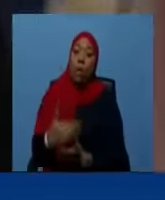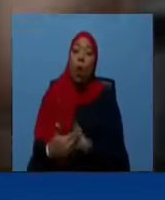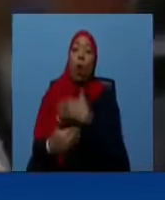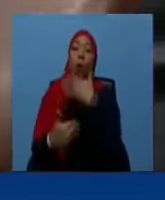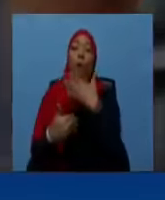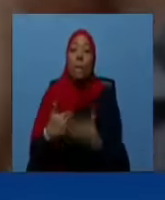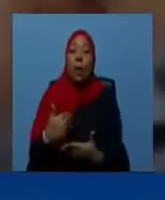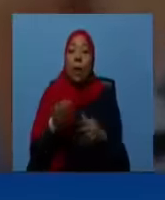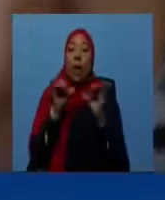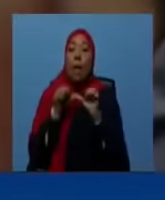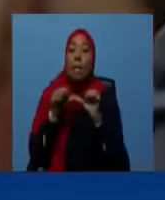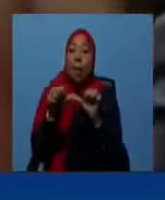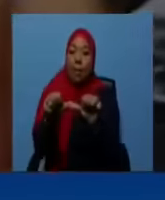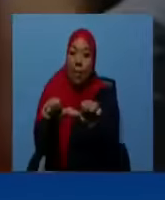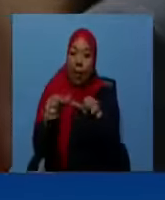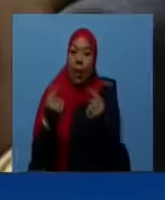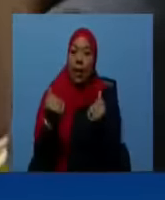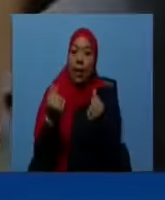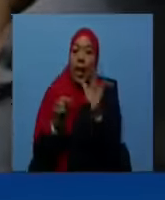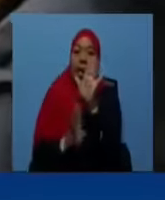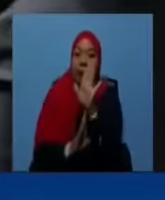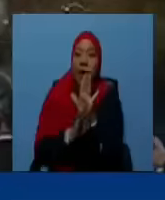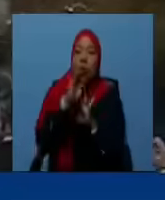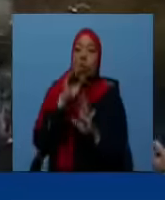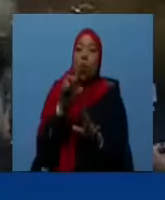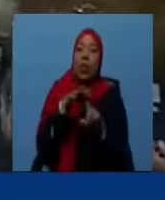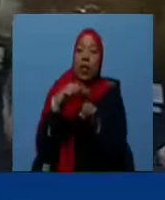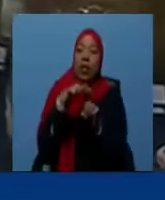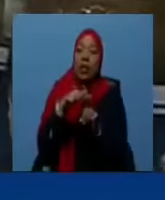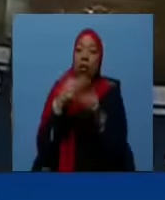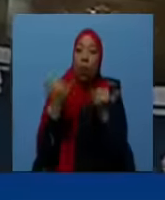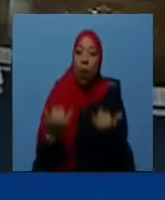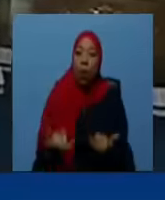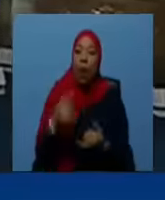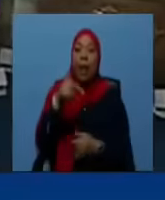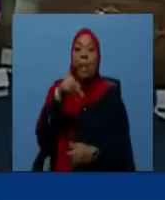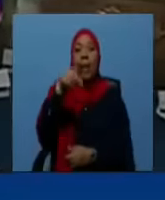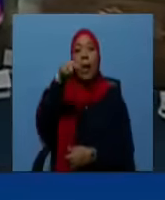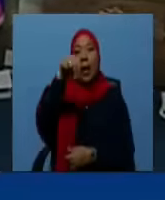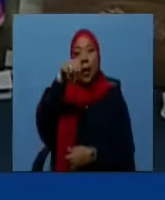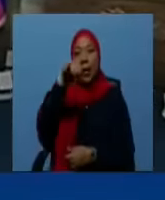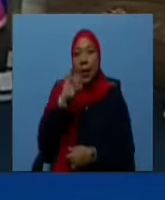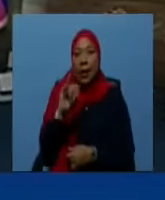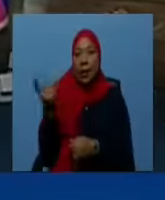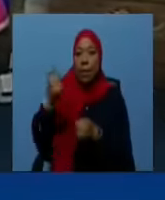económico permanente, de la economía real, del Producto Interno Bruto.